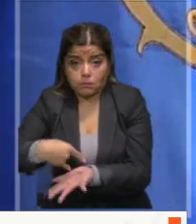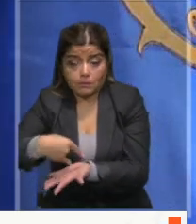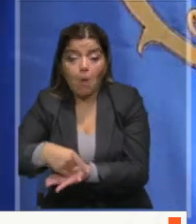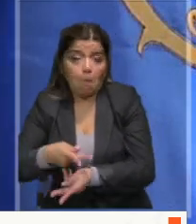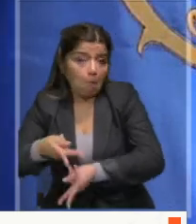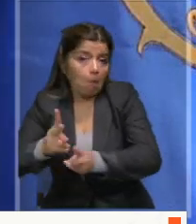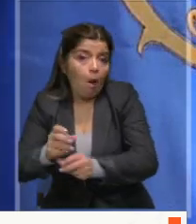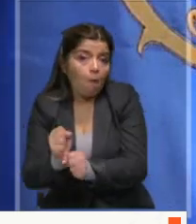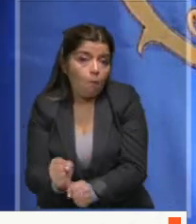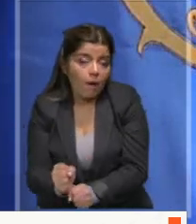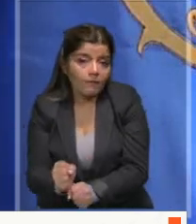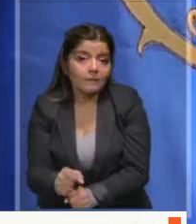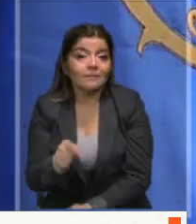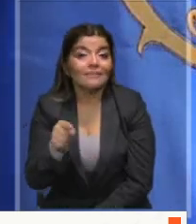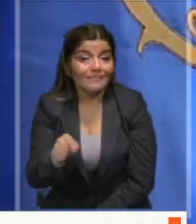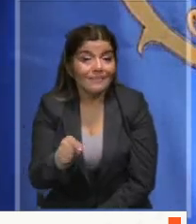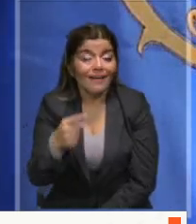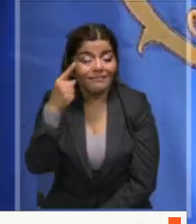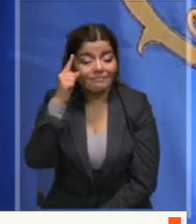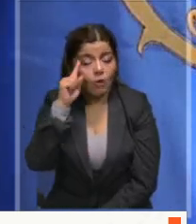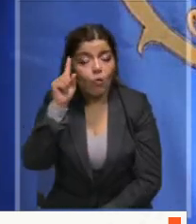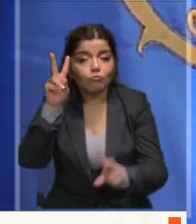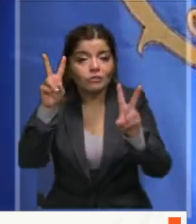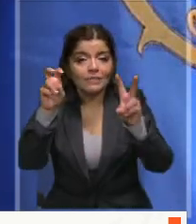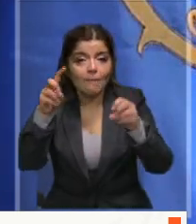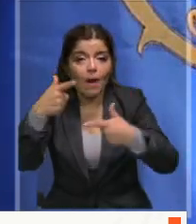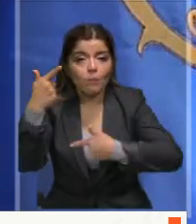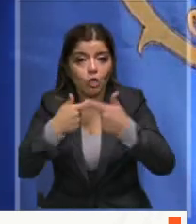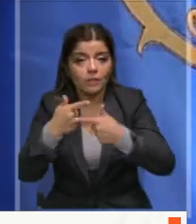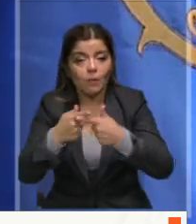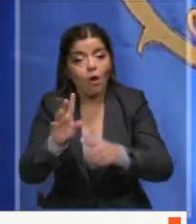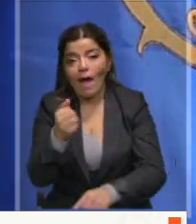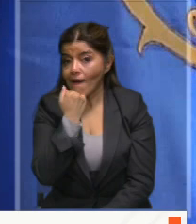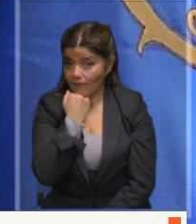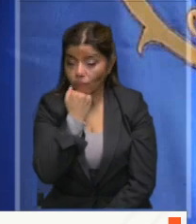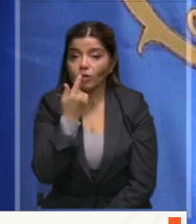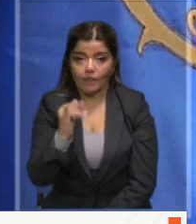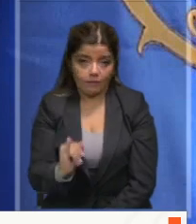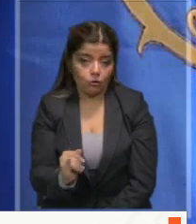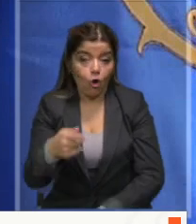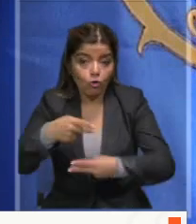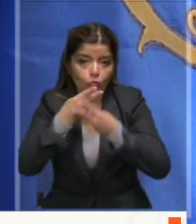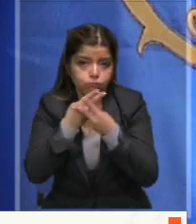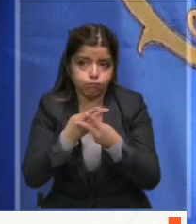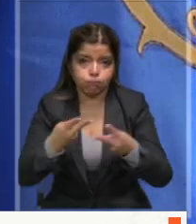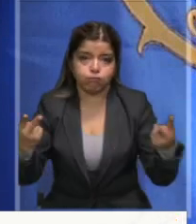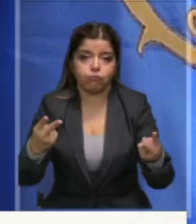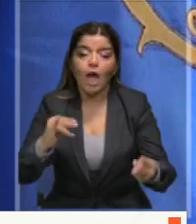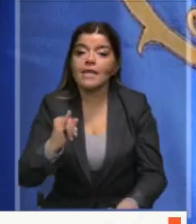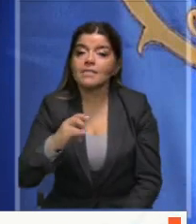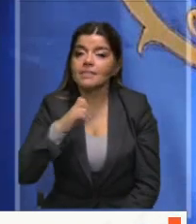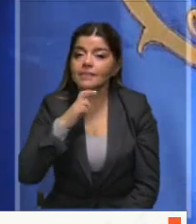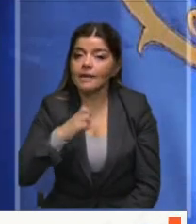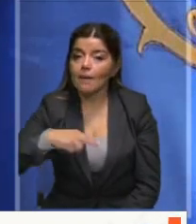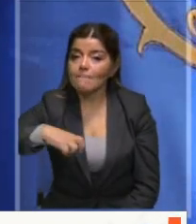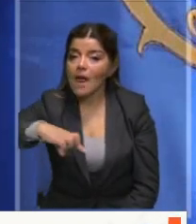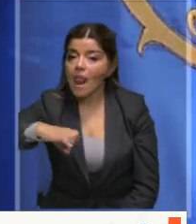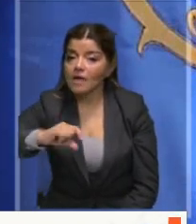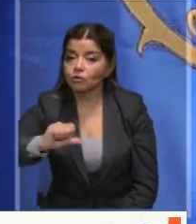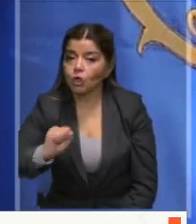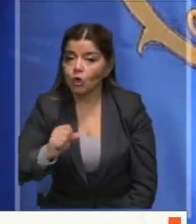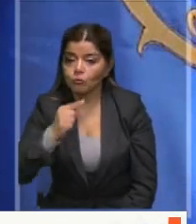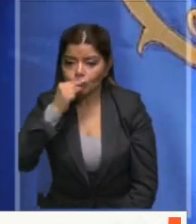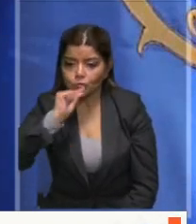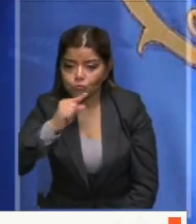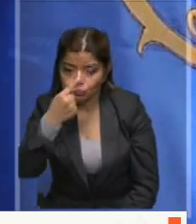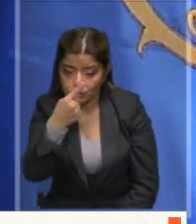esto se trata de un punto político lo cual me parece errado y hoy día tenemos este anuncio de interpelación a una semana a un proceso eleccionario